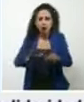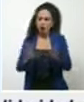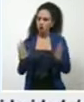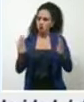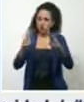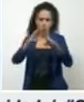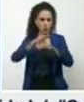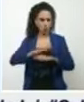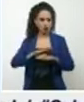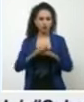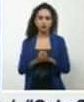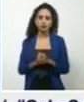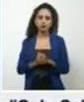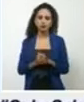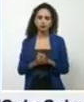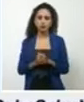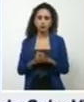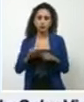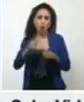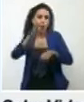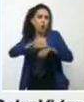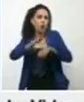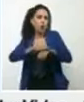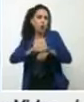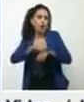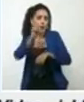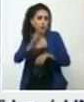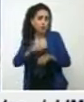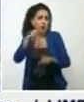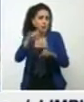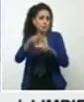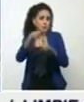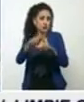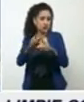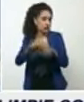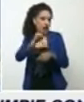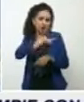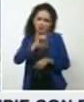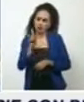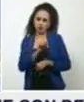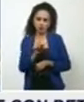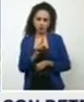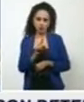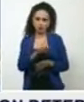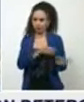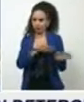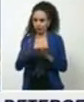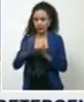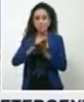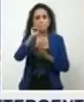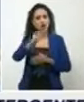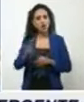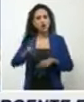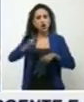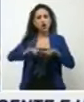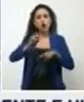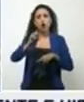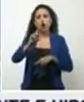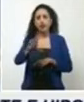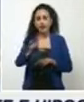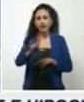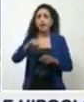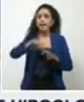como consecuencia del caso que se confirmó ayer. Mayabeque, Holguín, el municipio especial Isla de la